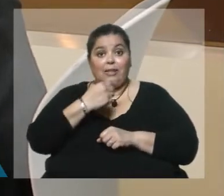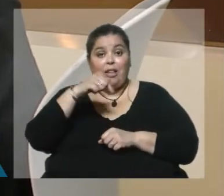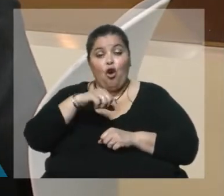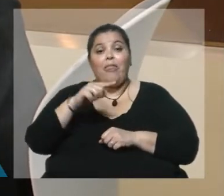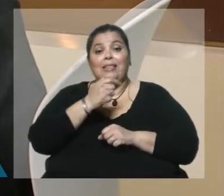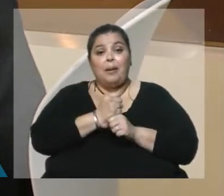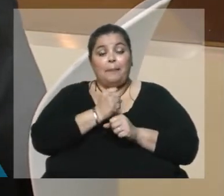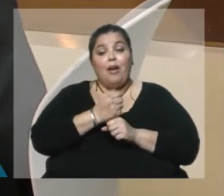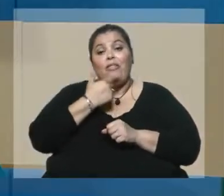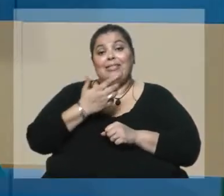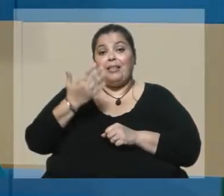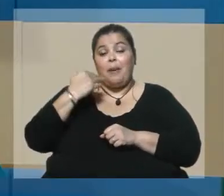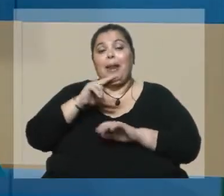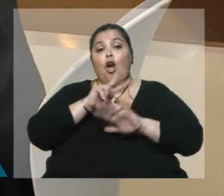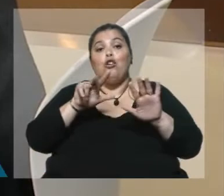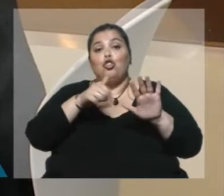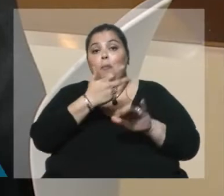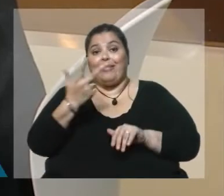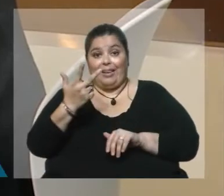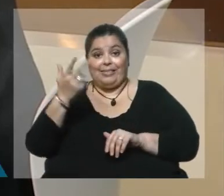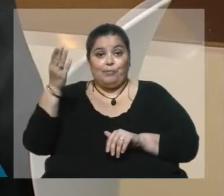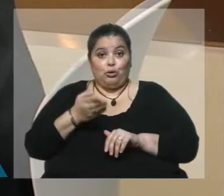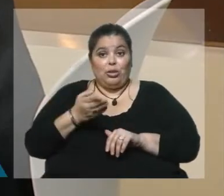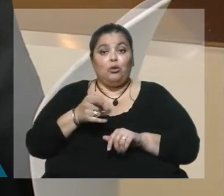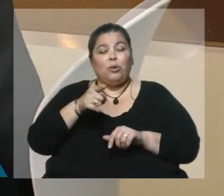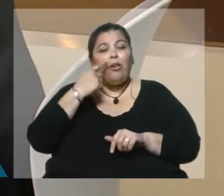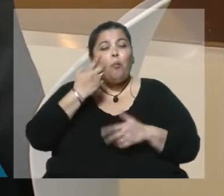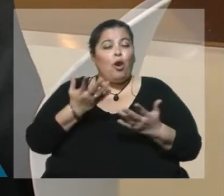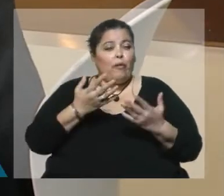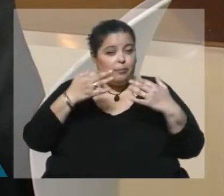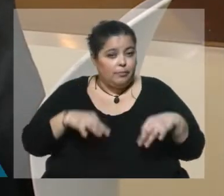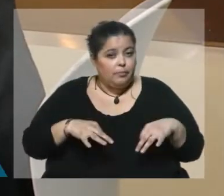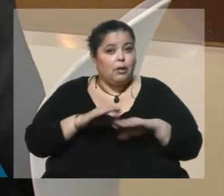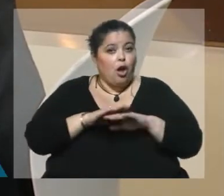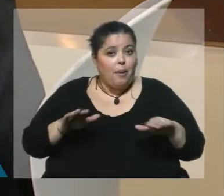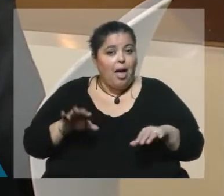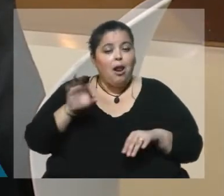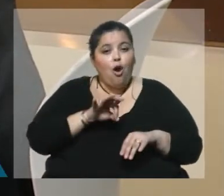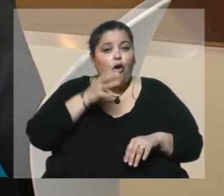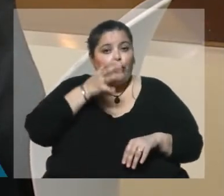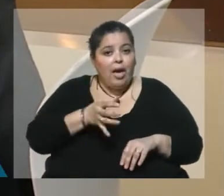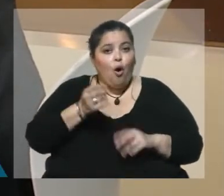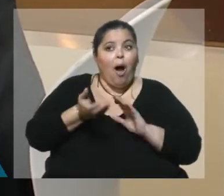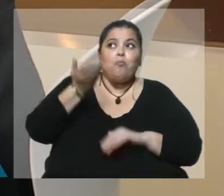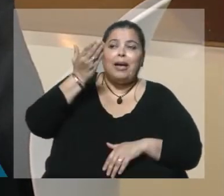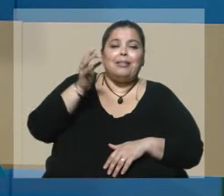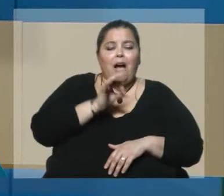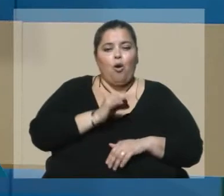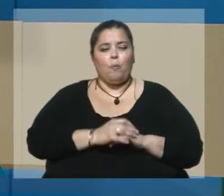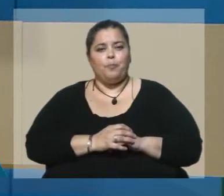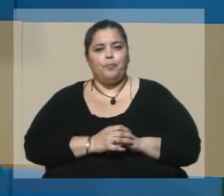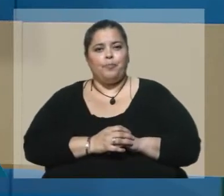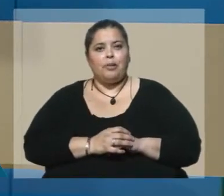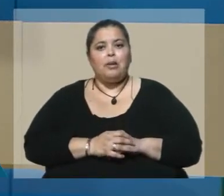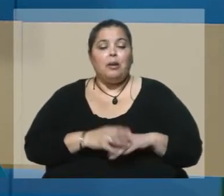fue en septiembre No sí está cómo lo ven ustedes está está dentro de lo esperable está con riesgos de aumentar Sí a ver